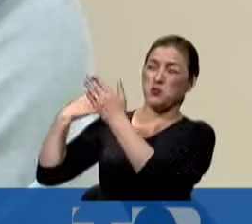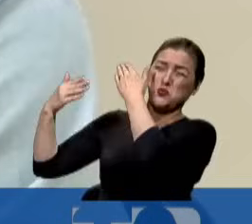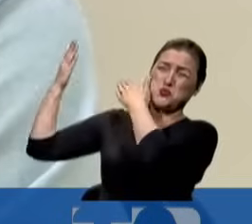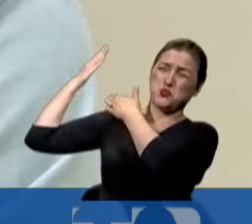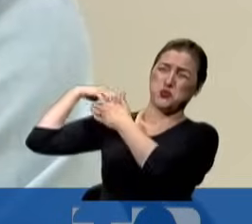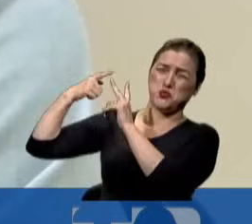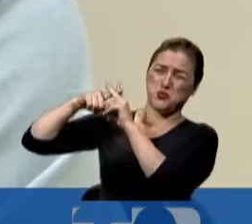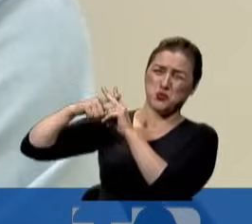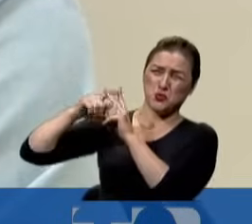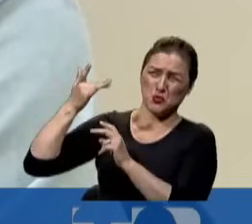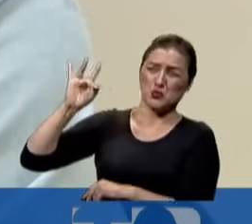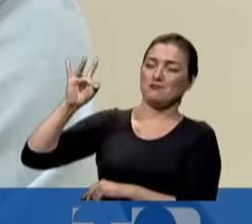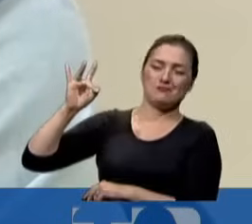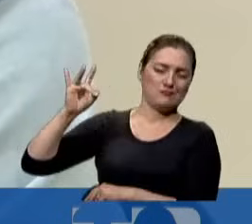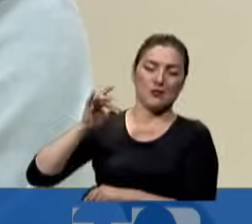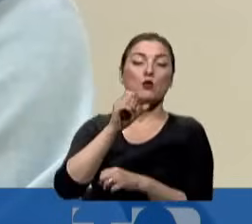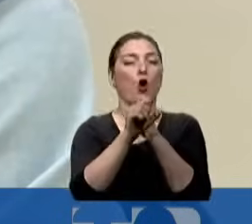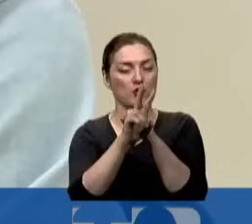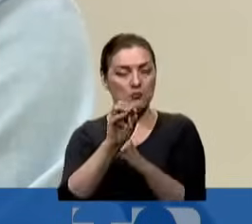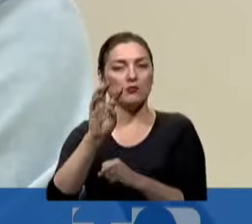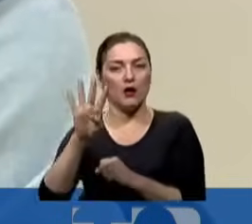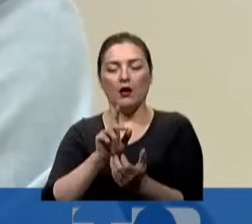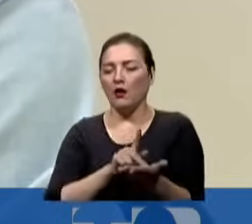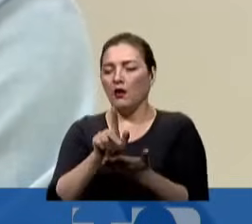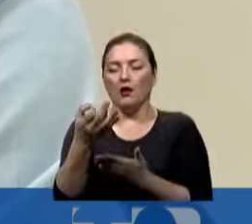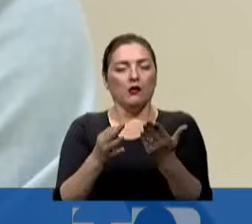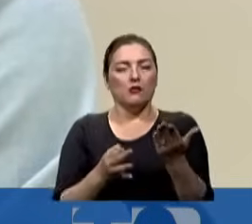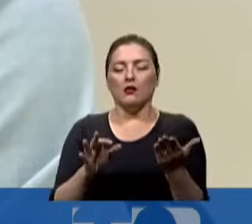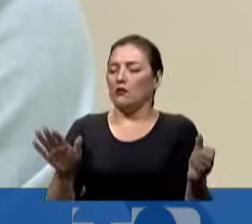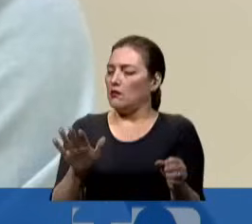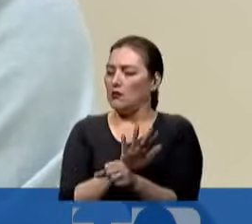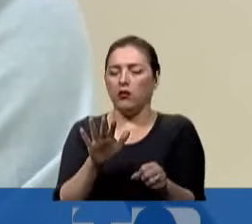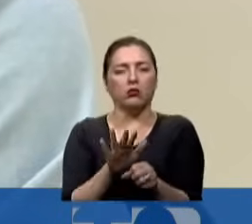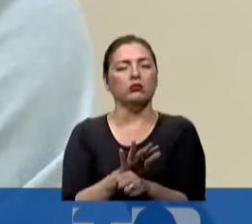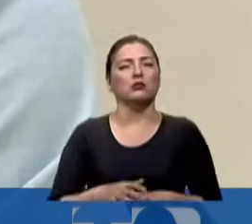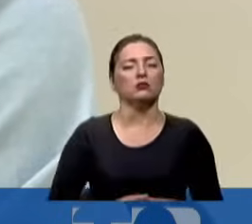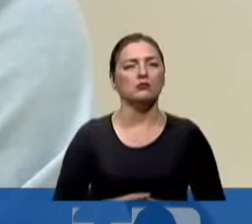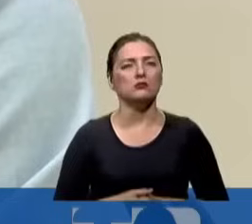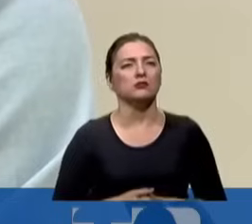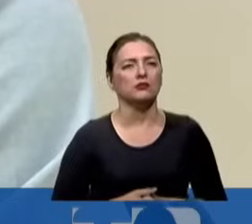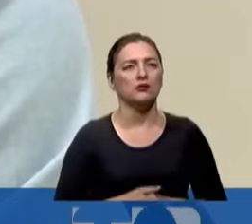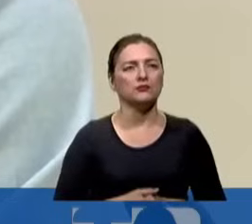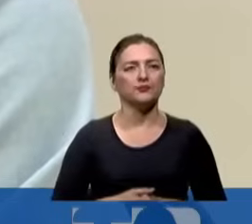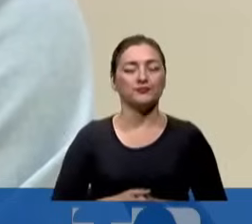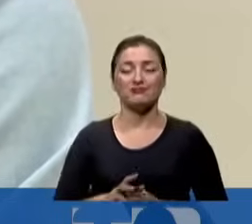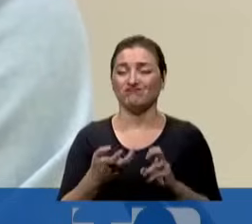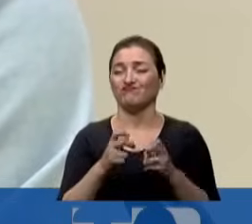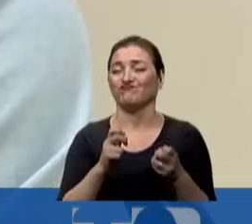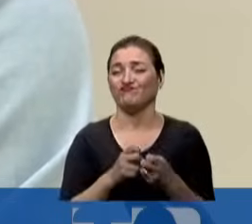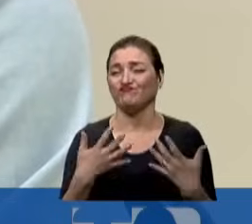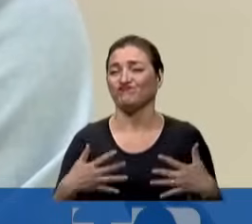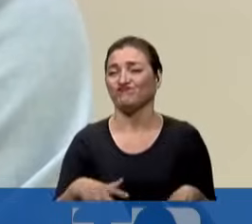año 2024 ya está cubierto por el presupuesto que se asignó, pero tampoco podemos ser un saco roto, ¿no?